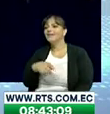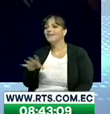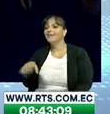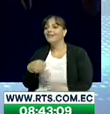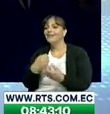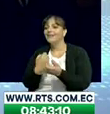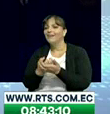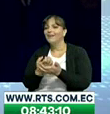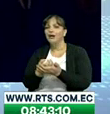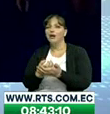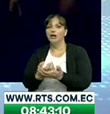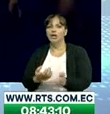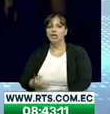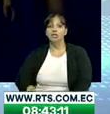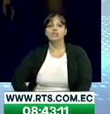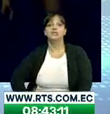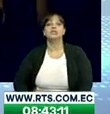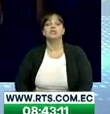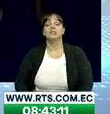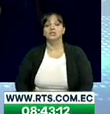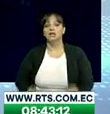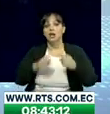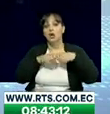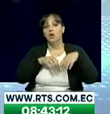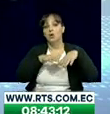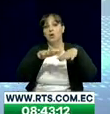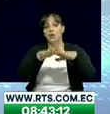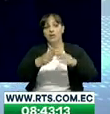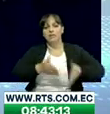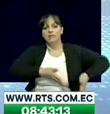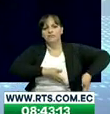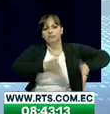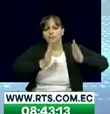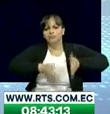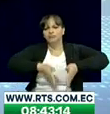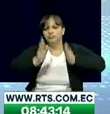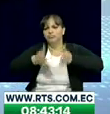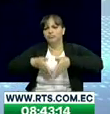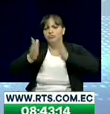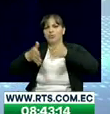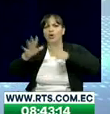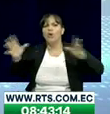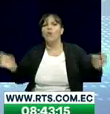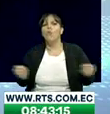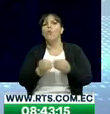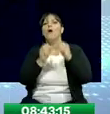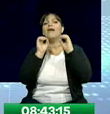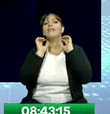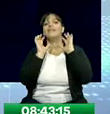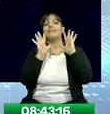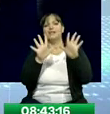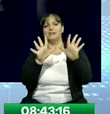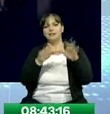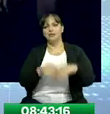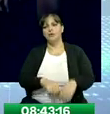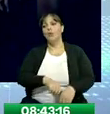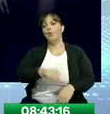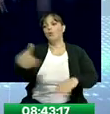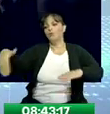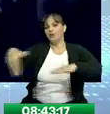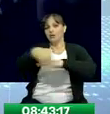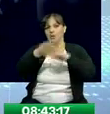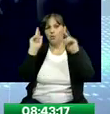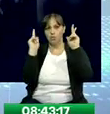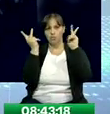que tiene 10 carriles y también por el lado de la avenida baquerizo nazur que tiene 6